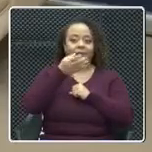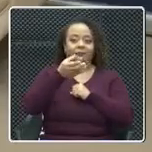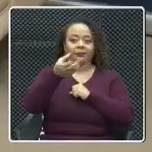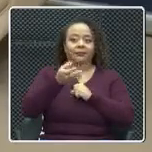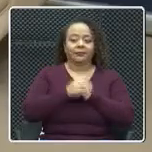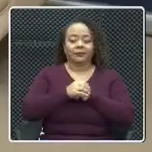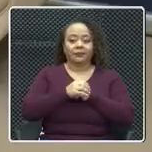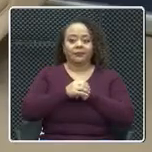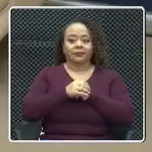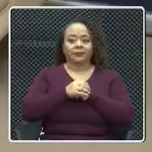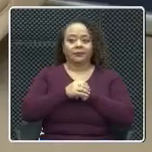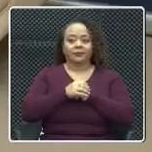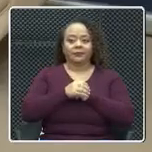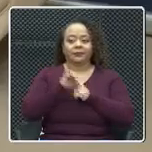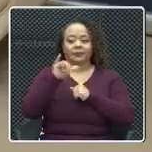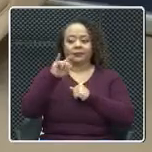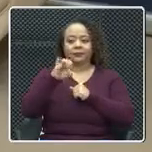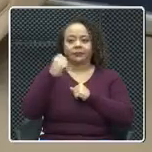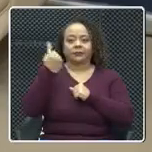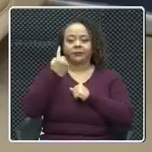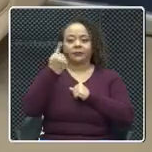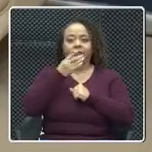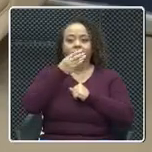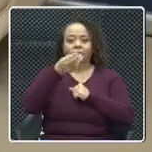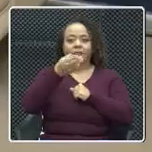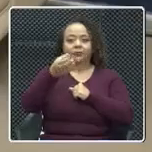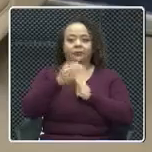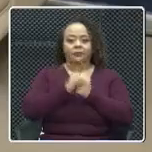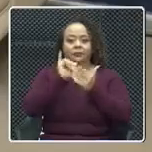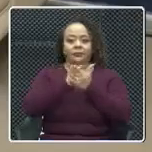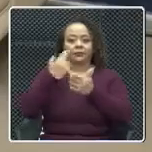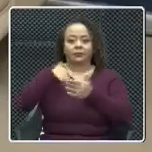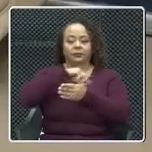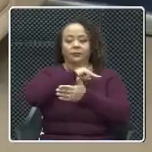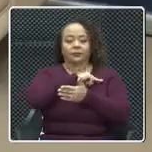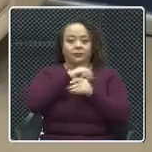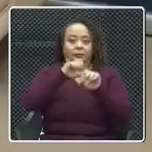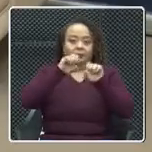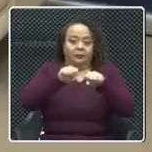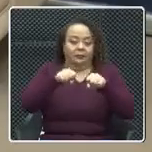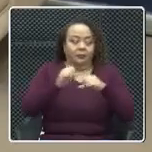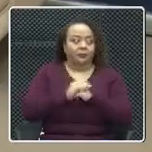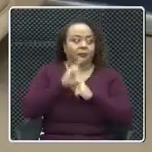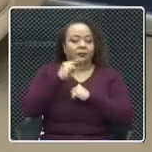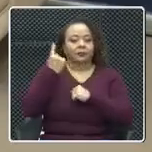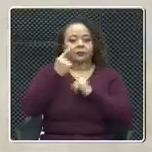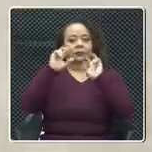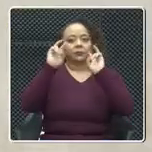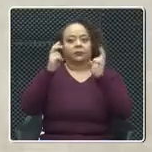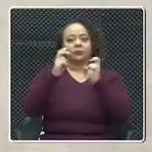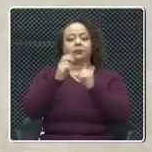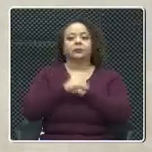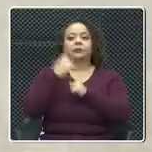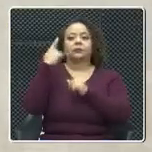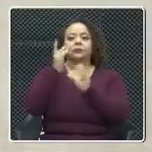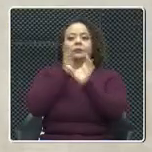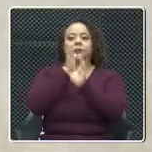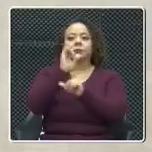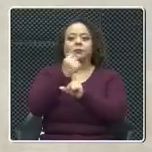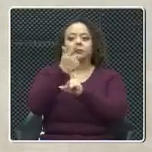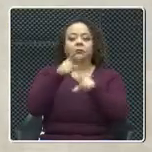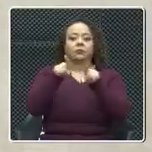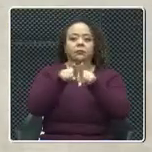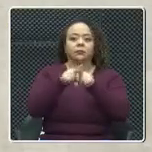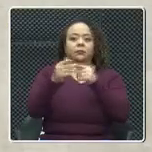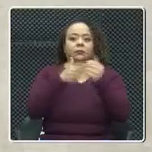recomendar. ¿Cómo funciona? El INSS está en la facultad de recomendar, esa es nuestra investidura, ¿verdad? Incluso no solo en temas de riesgo psicosocial, sino siempre en